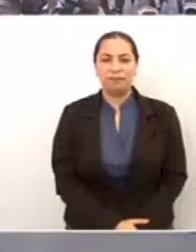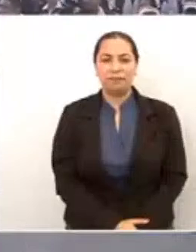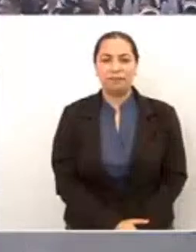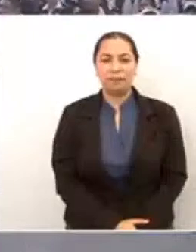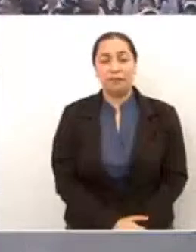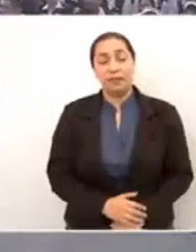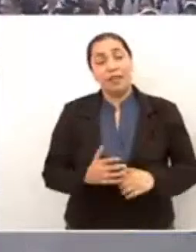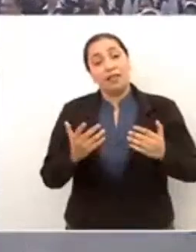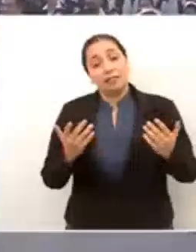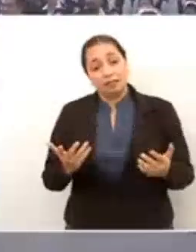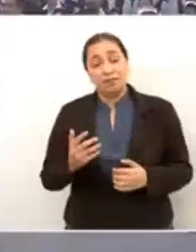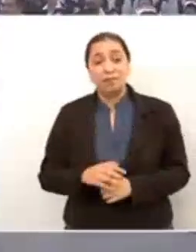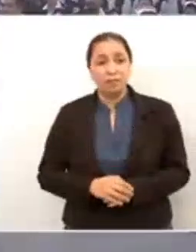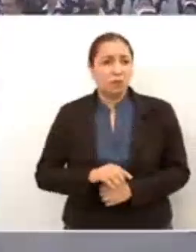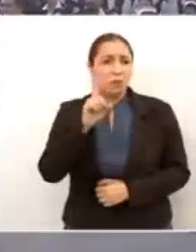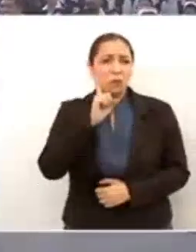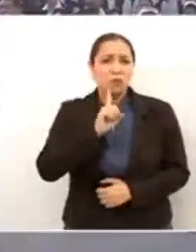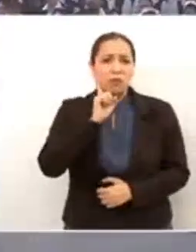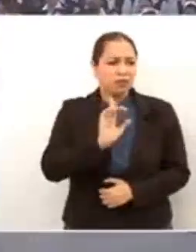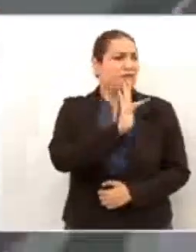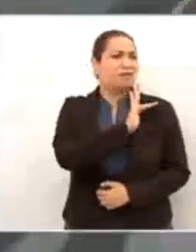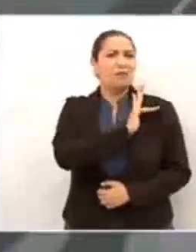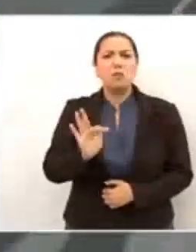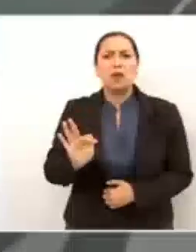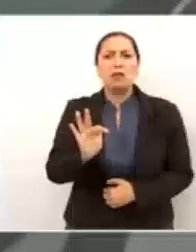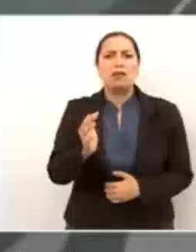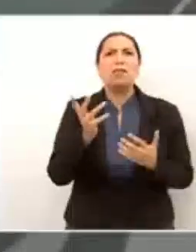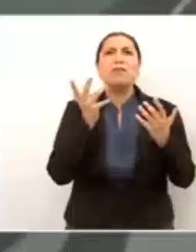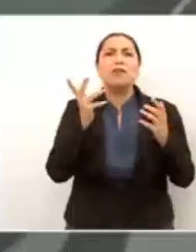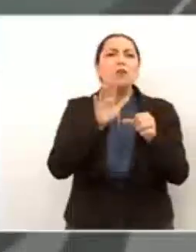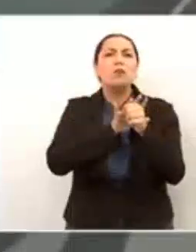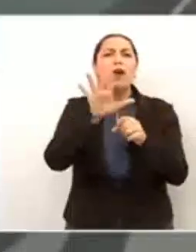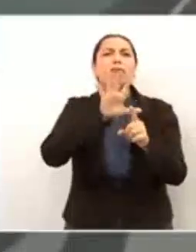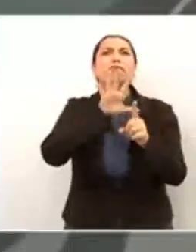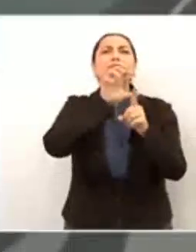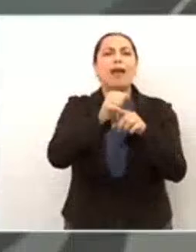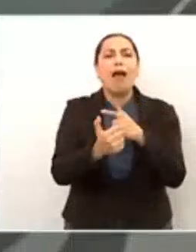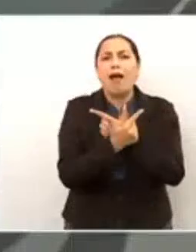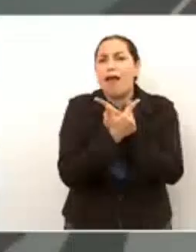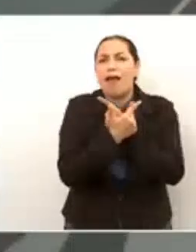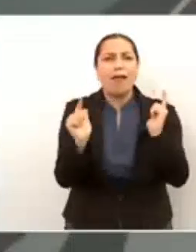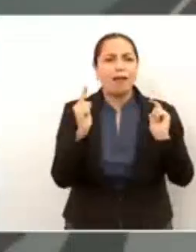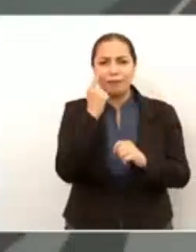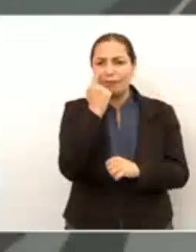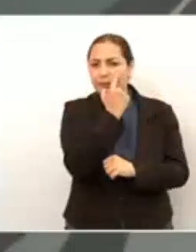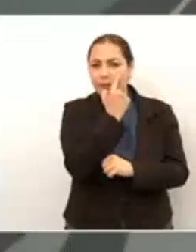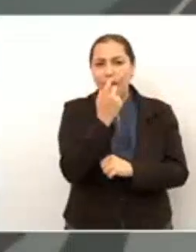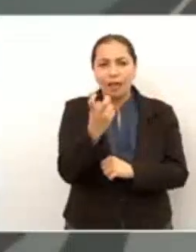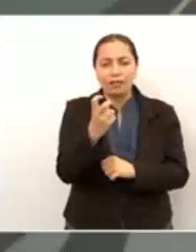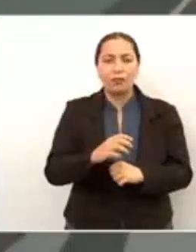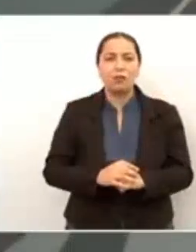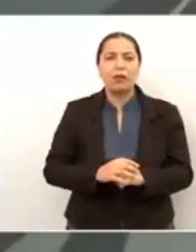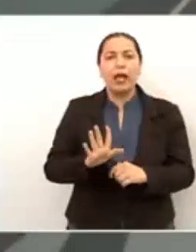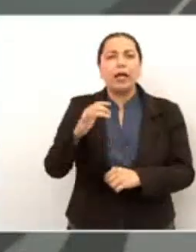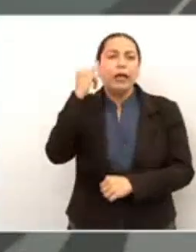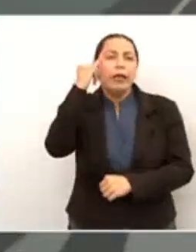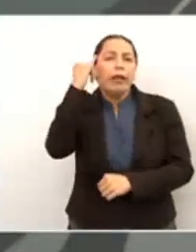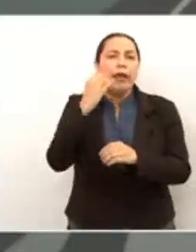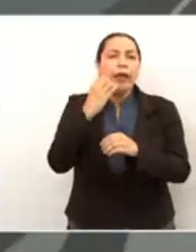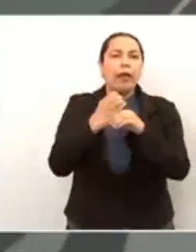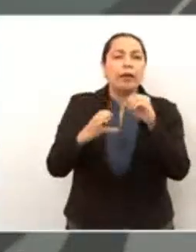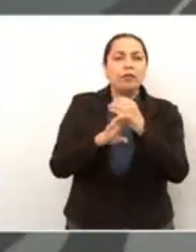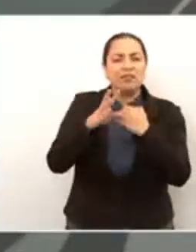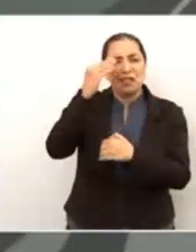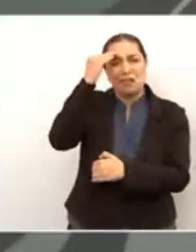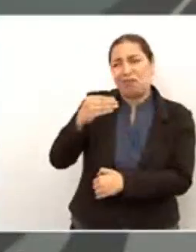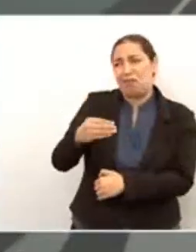Así que las mujeres podemos ser lo que queramos ser. Ya quedó en el pasado aquel